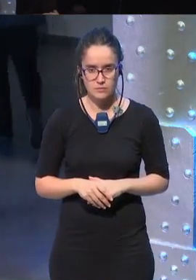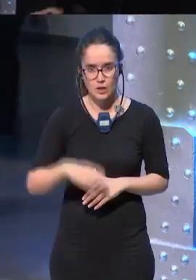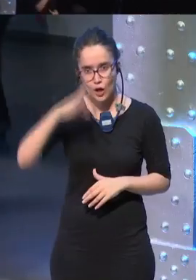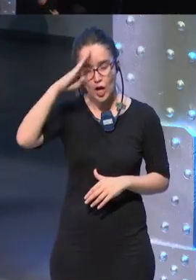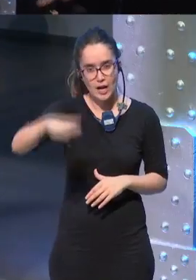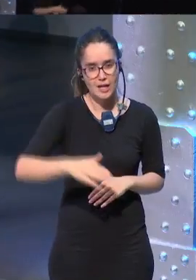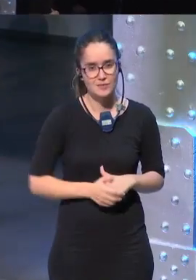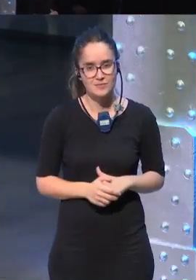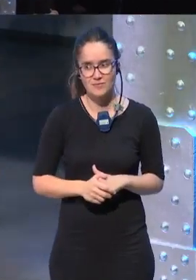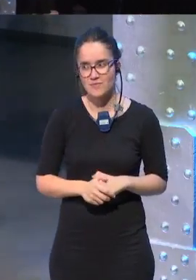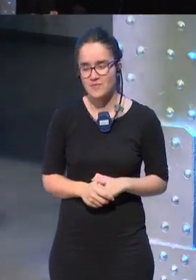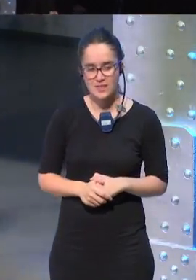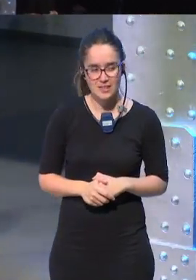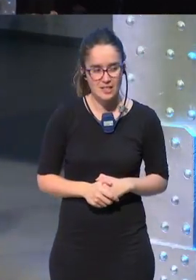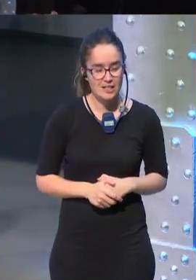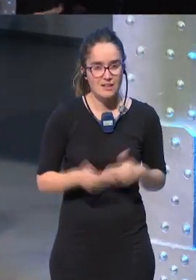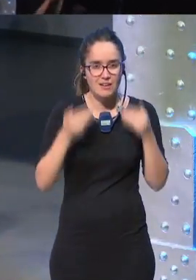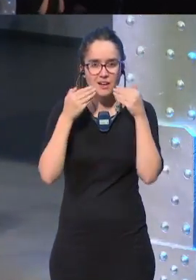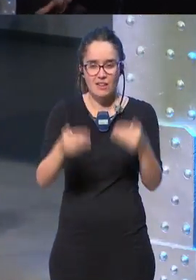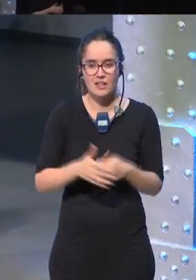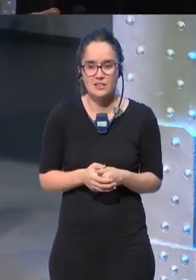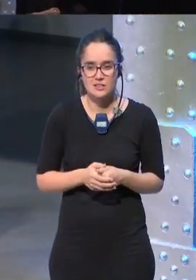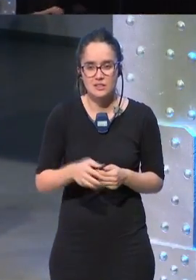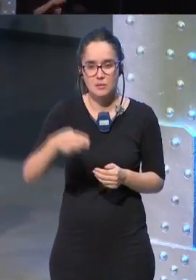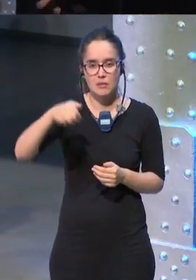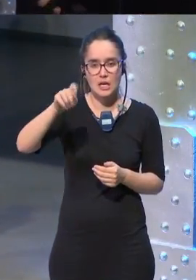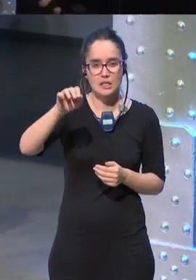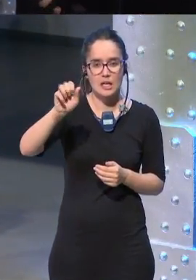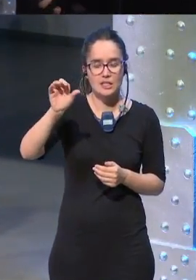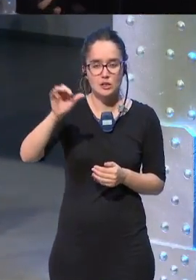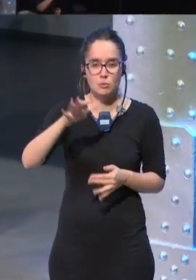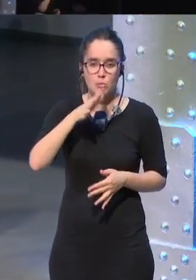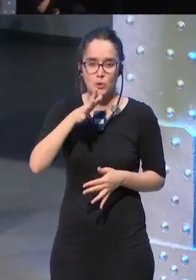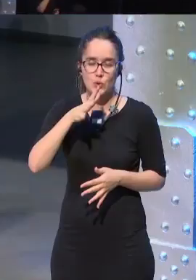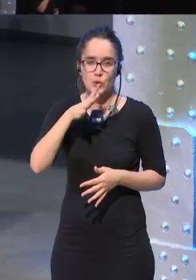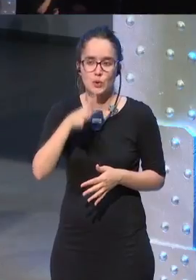Hola, hola. Gracias, Matías, por esta